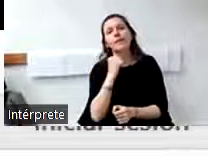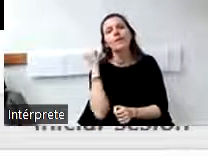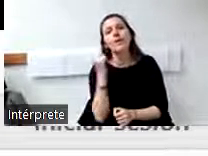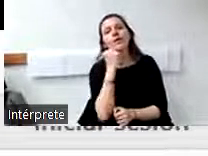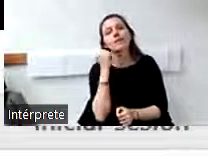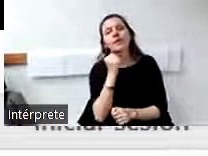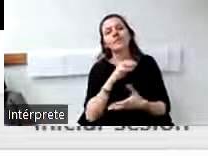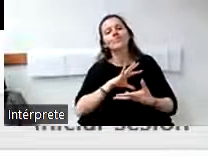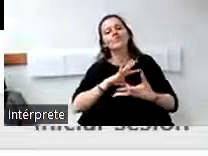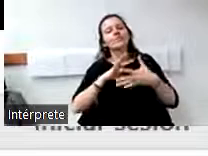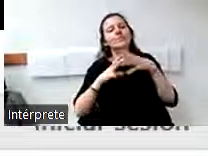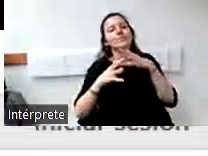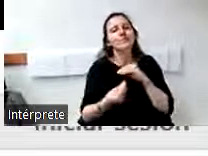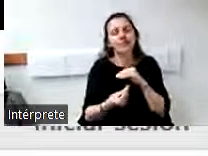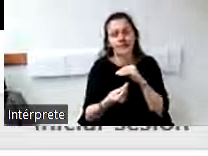recibir